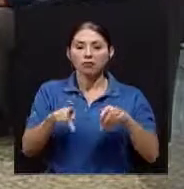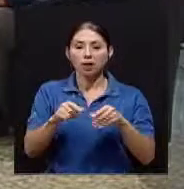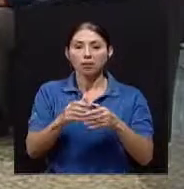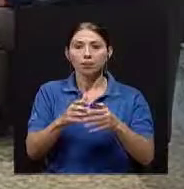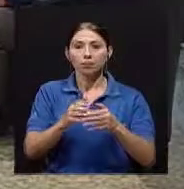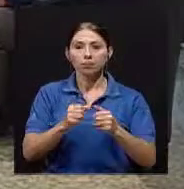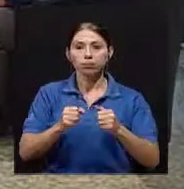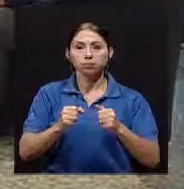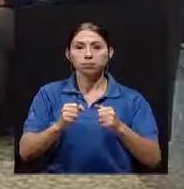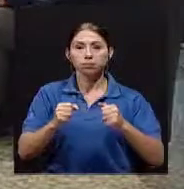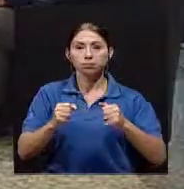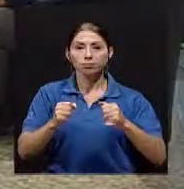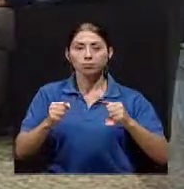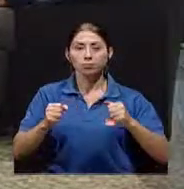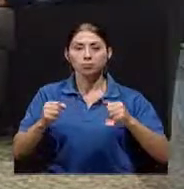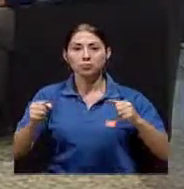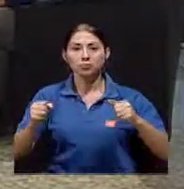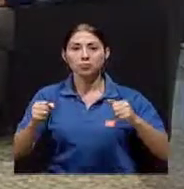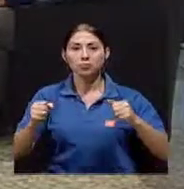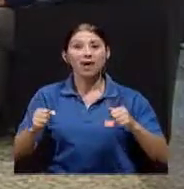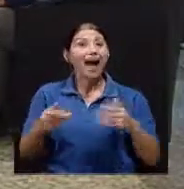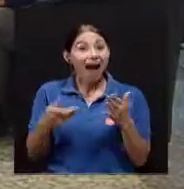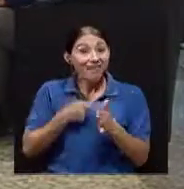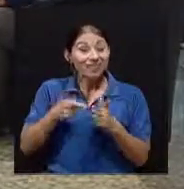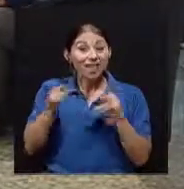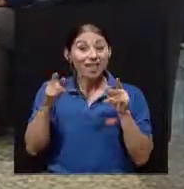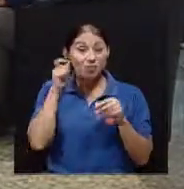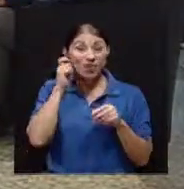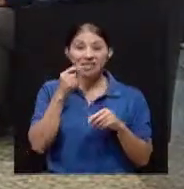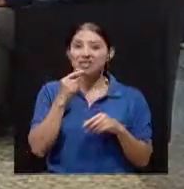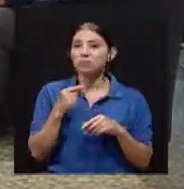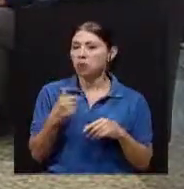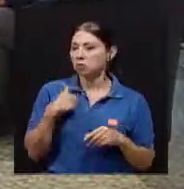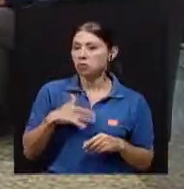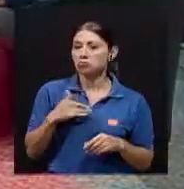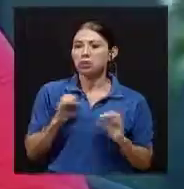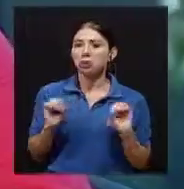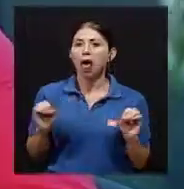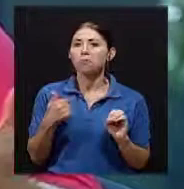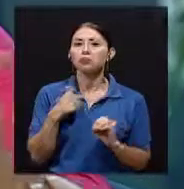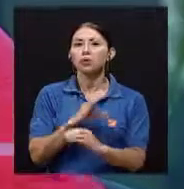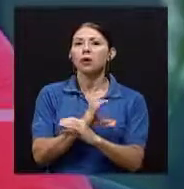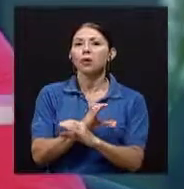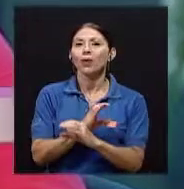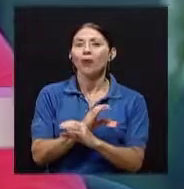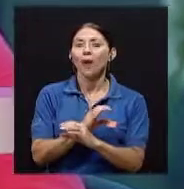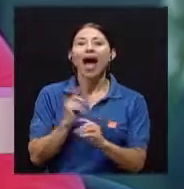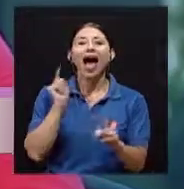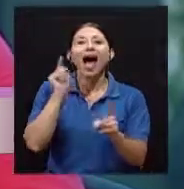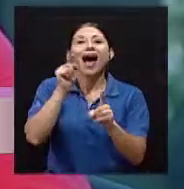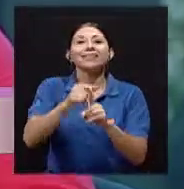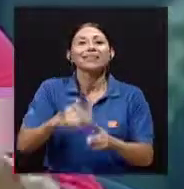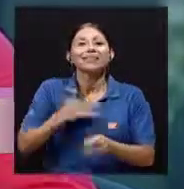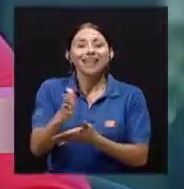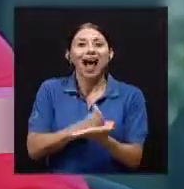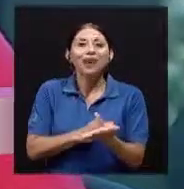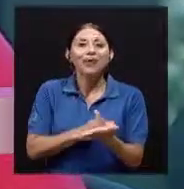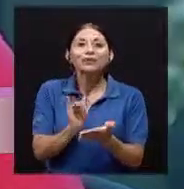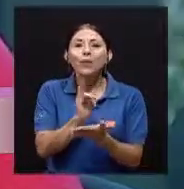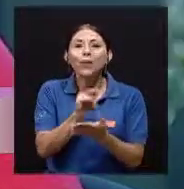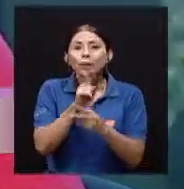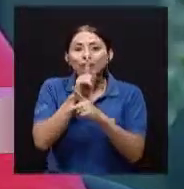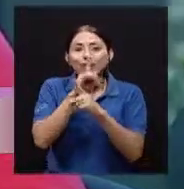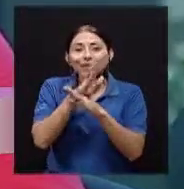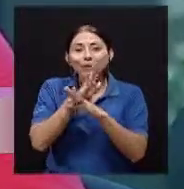señoras que entrevistamos nos dicen, no, como yo no siento nada, yo no me cuido, porque no, hasta que no empiece a sentir algo, ¿verdad? Es como silencioso y es preocupante, hasta que nos hacen